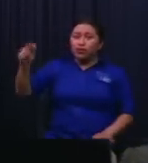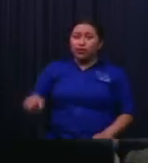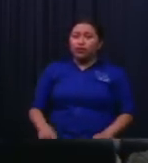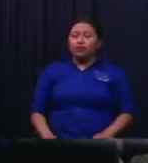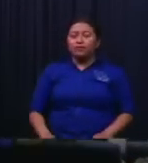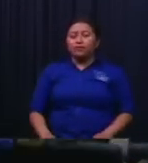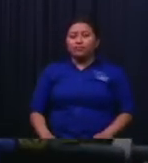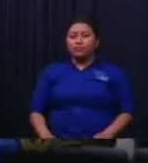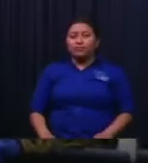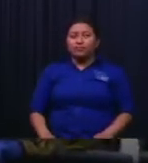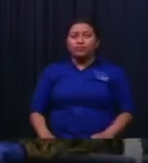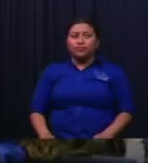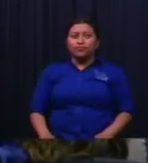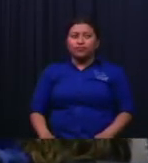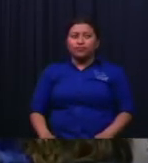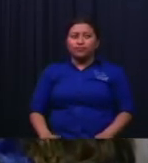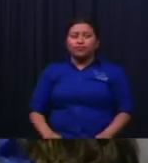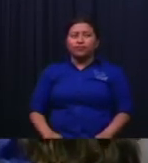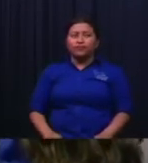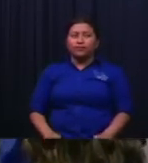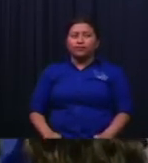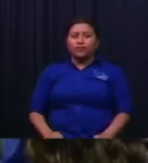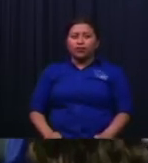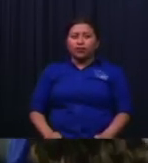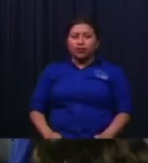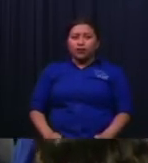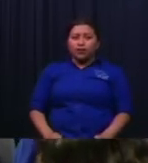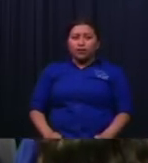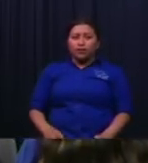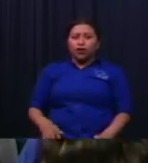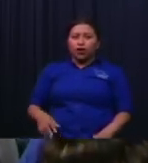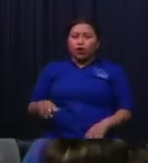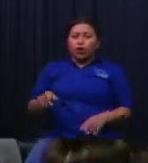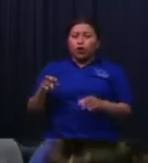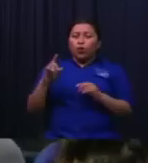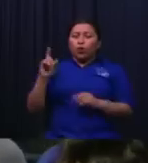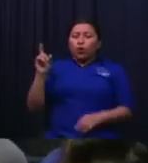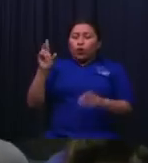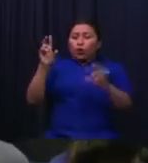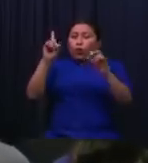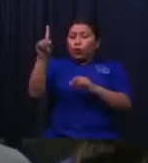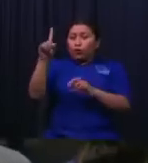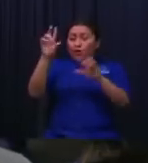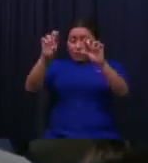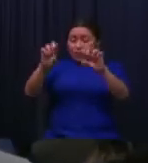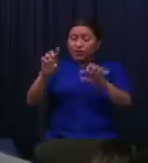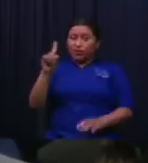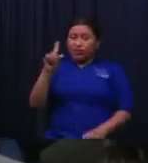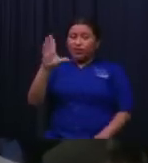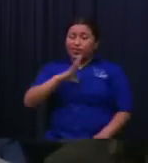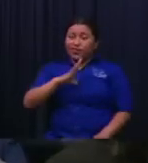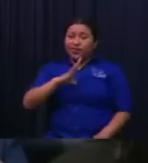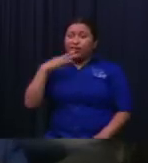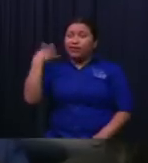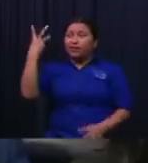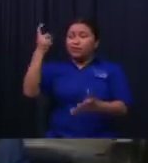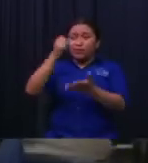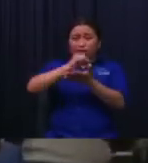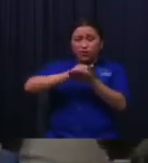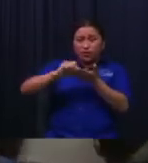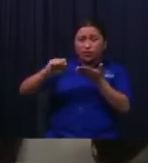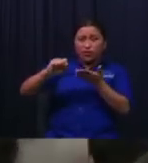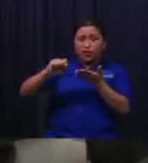¿Verdad? Ah, no me dijo dos, hoy sí le digo tres, cuatro y hasta cinco para que sea número de gracia. Tiro de gracia.